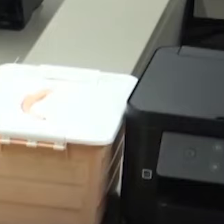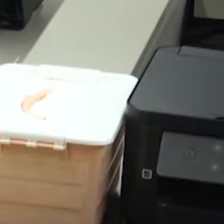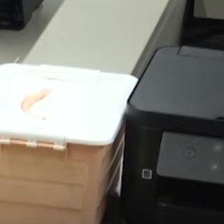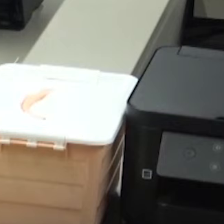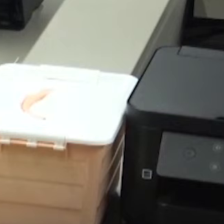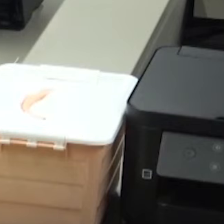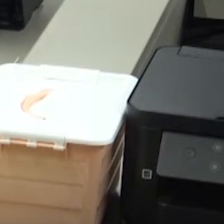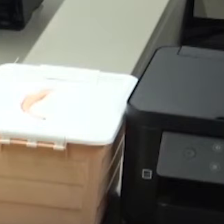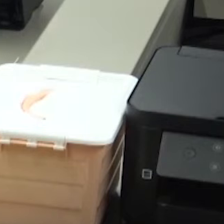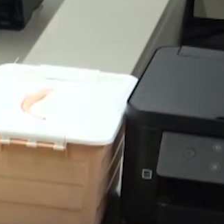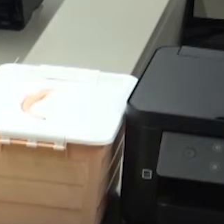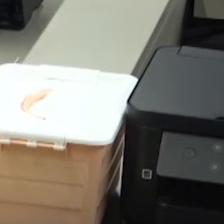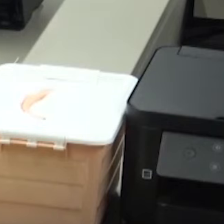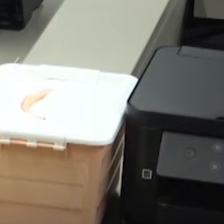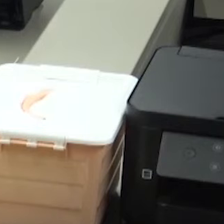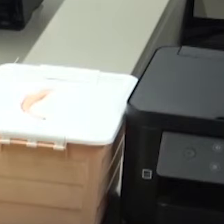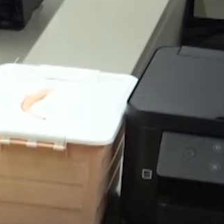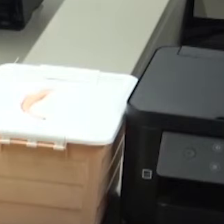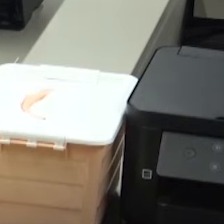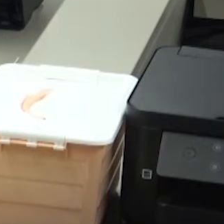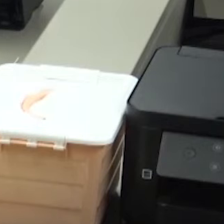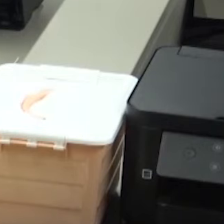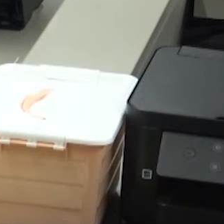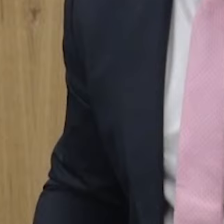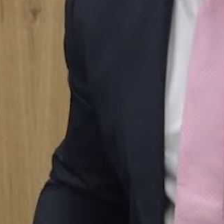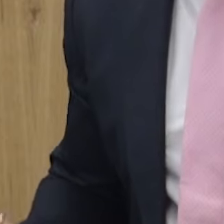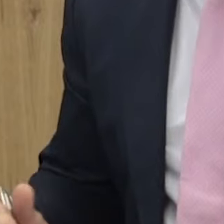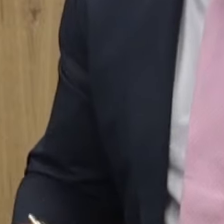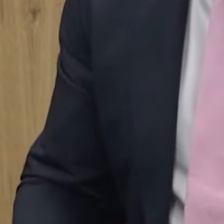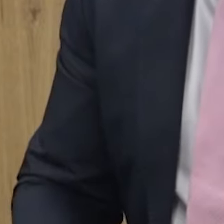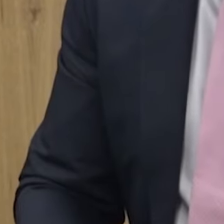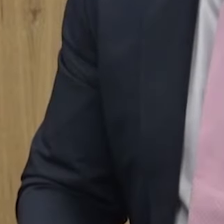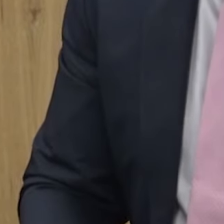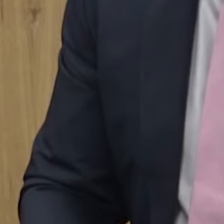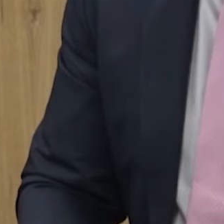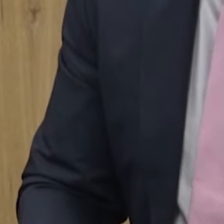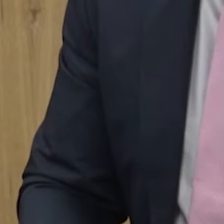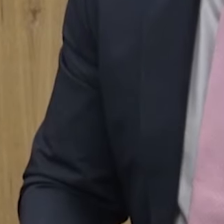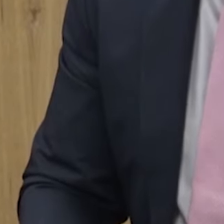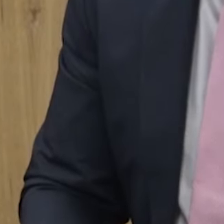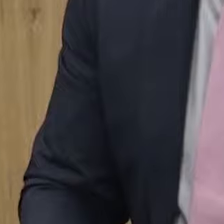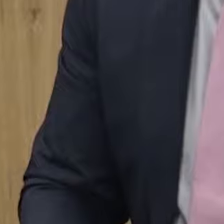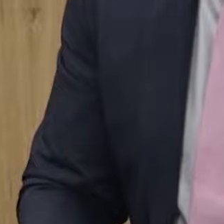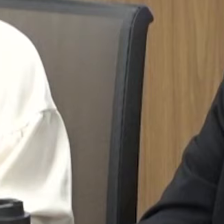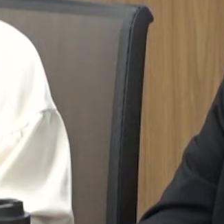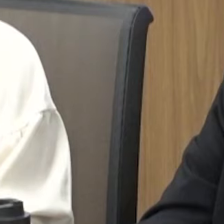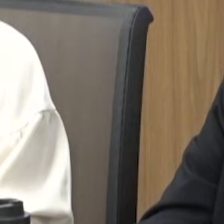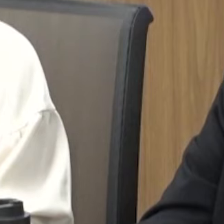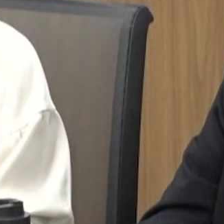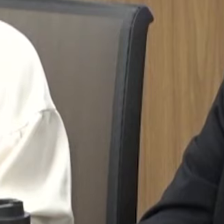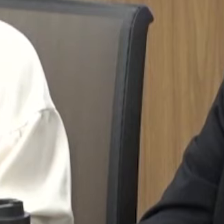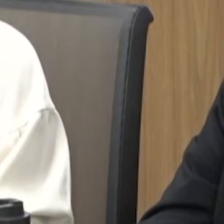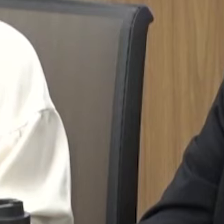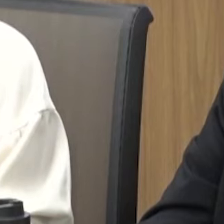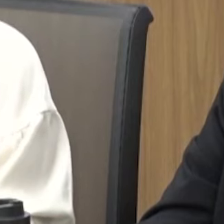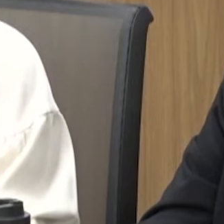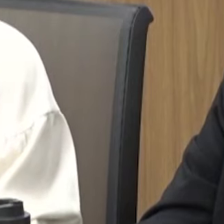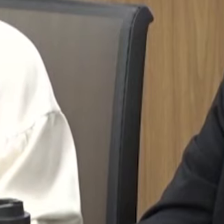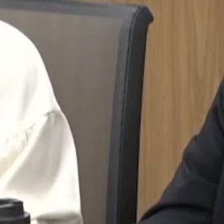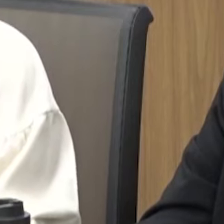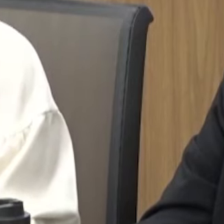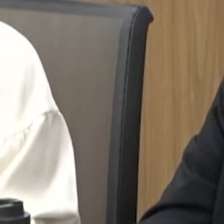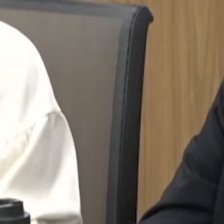sinar Alan trigueros ante el posible delito de tráfico de influencias y falsedad ideológica al manipular los procesos